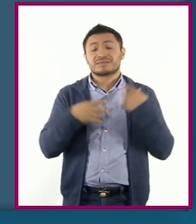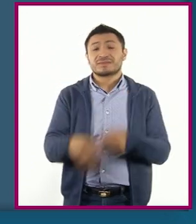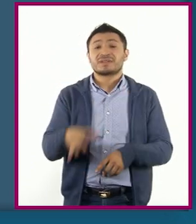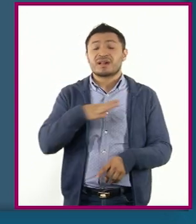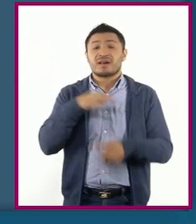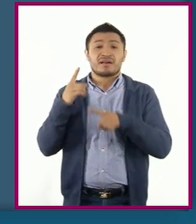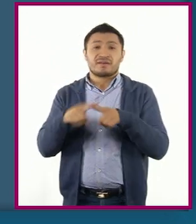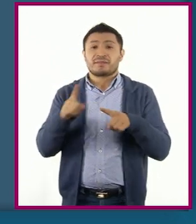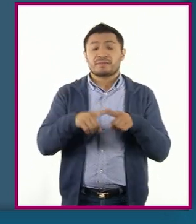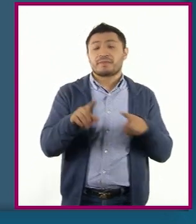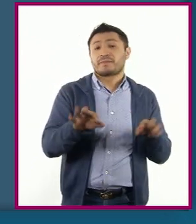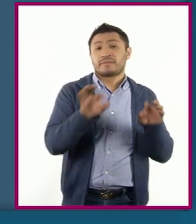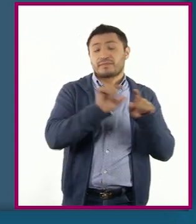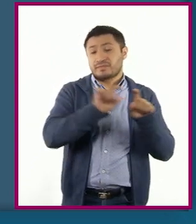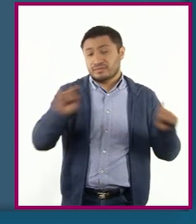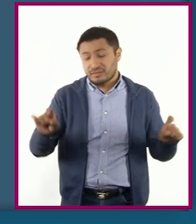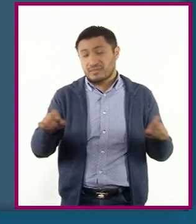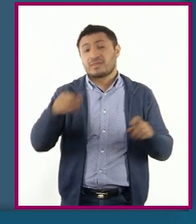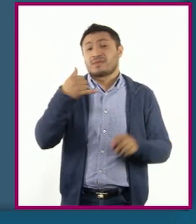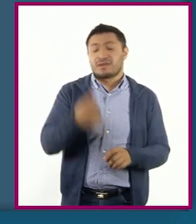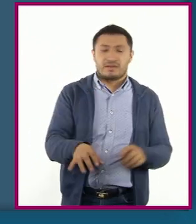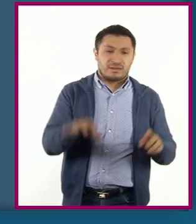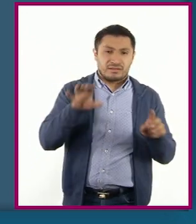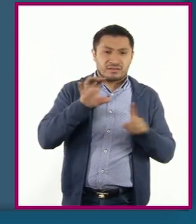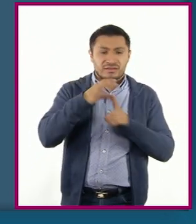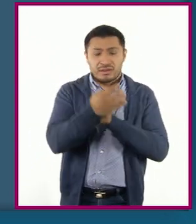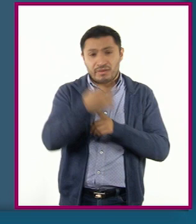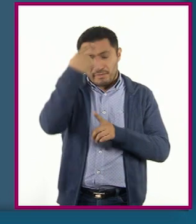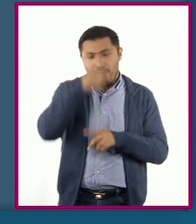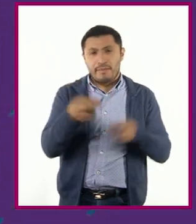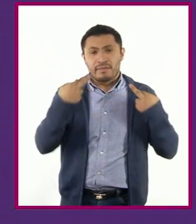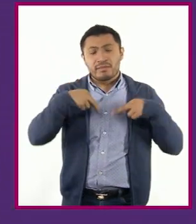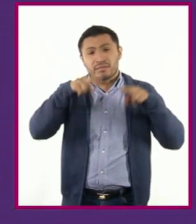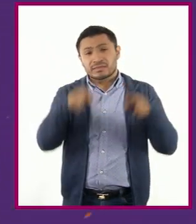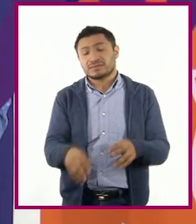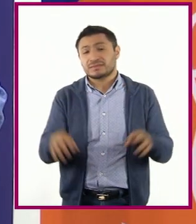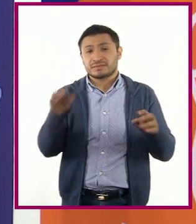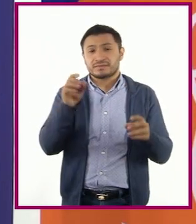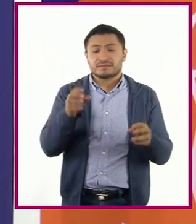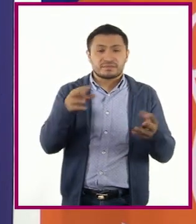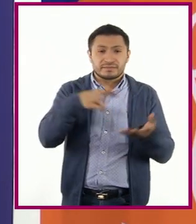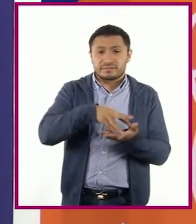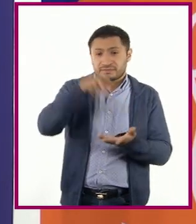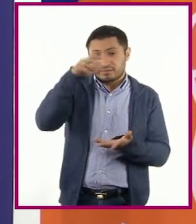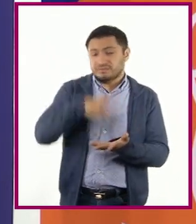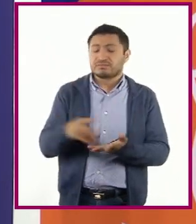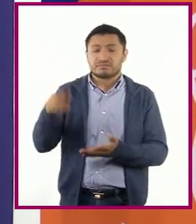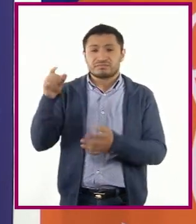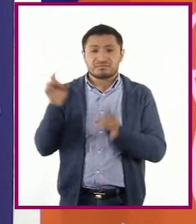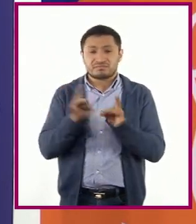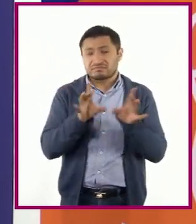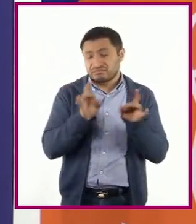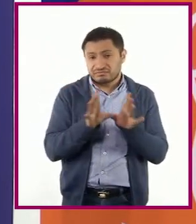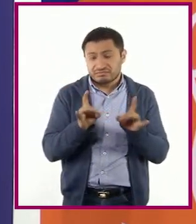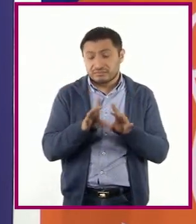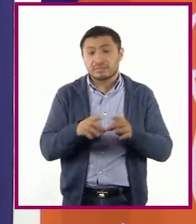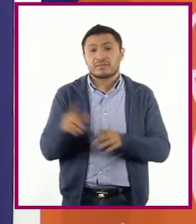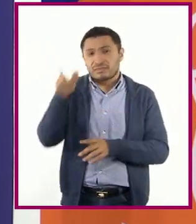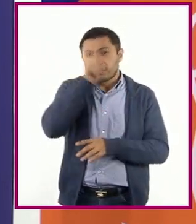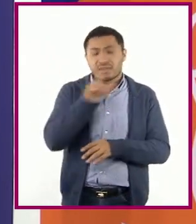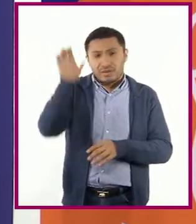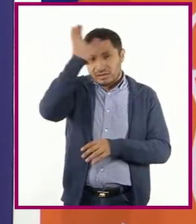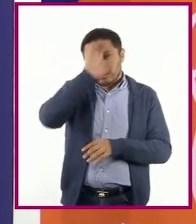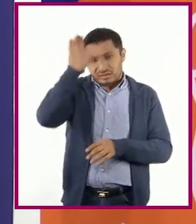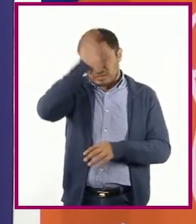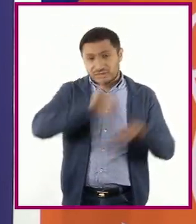tipos de fórmulas y convenciones para representar sustancias y reacciones. El lenguaje de la química se define como un